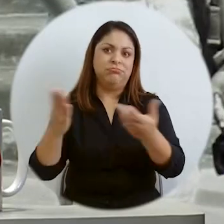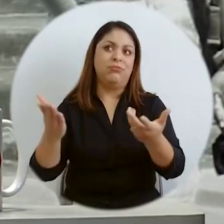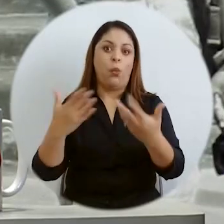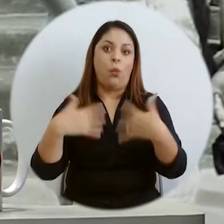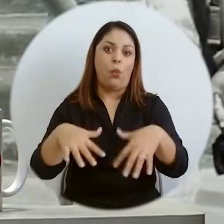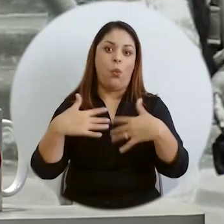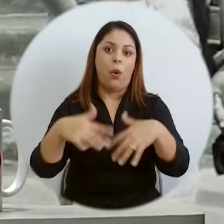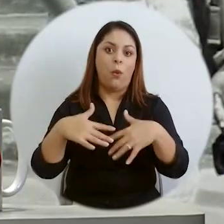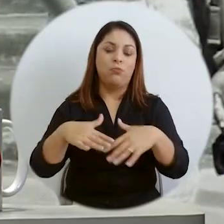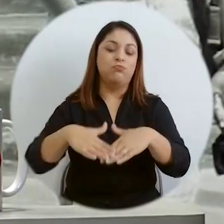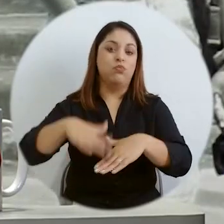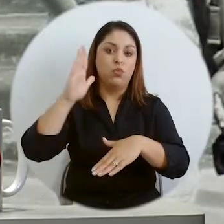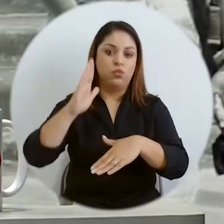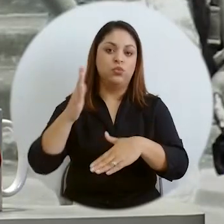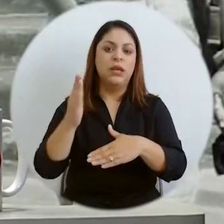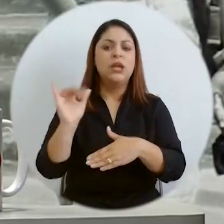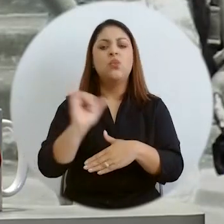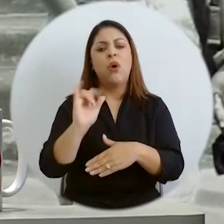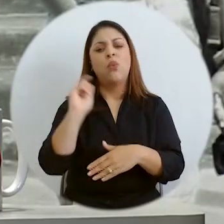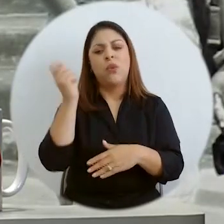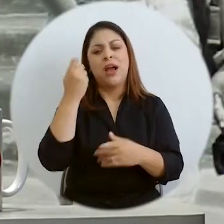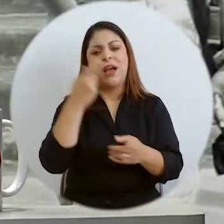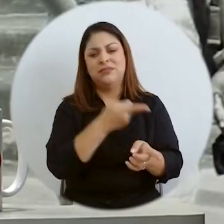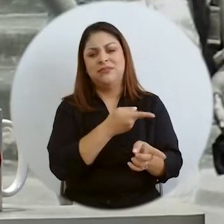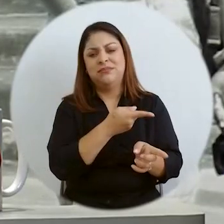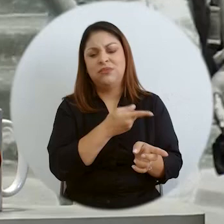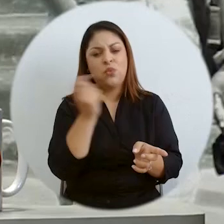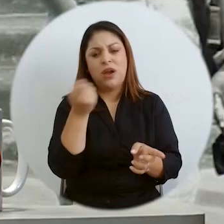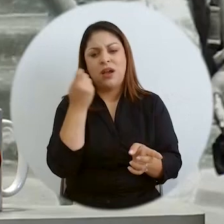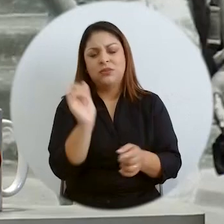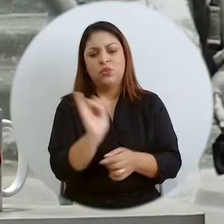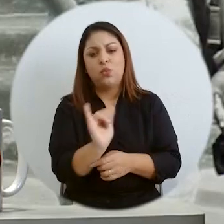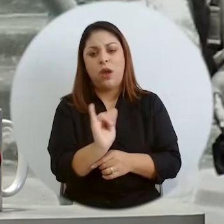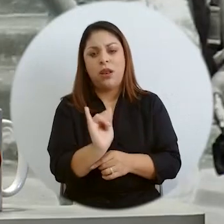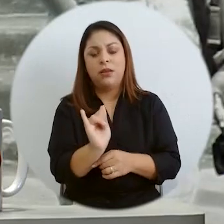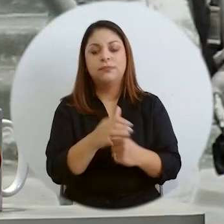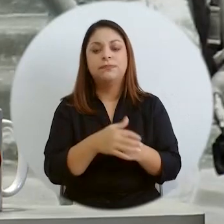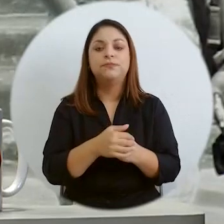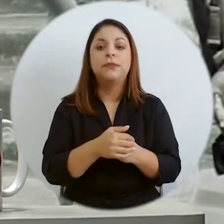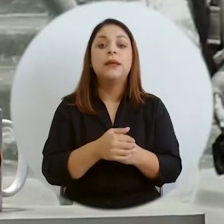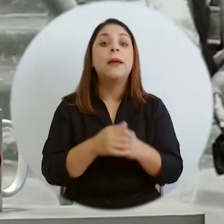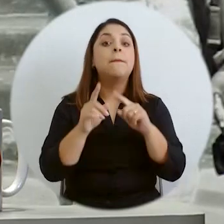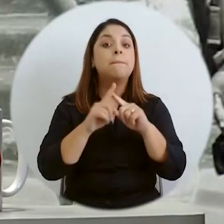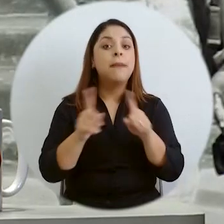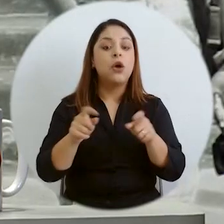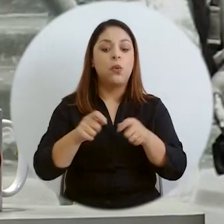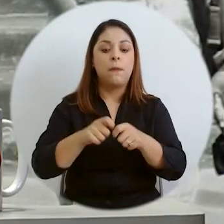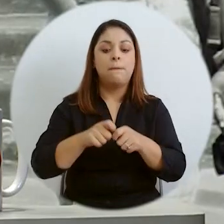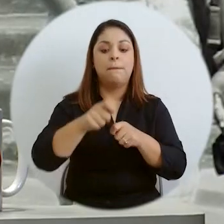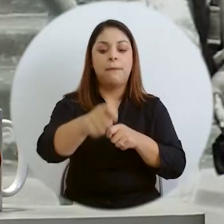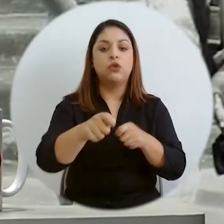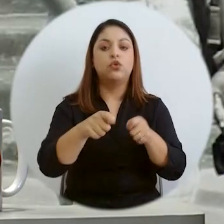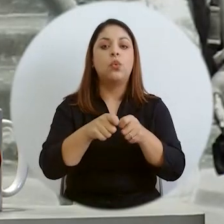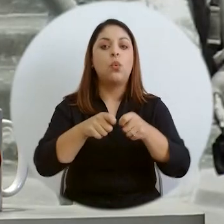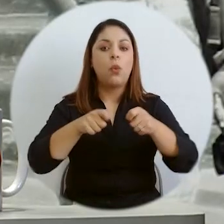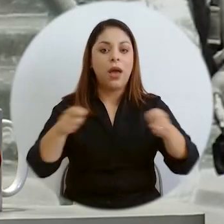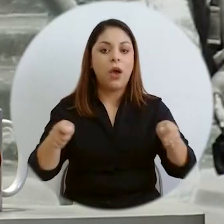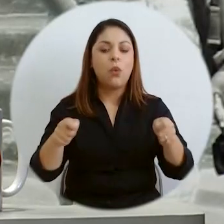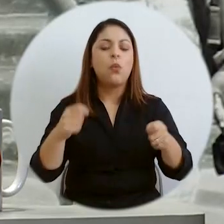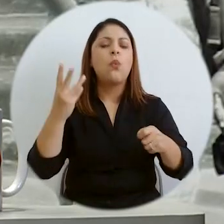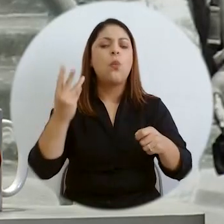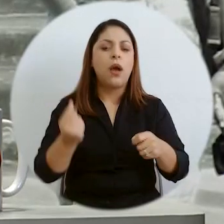O sea, 1 de cada 4 obras que se construyen en el país es sin permiso. Pero cuando lo vemos en términos de metros cuadrados, más o menos es